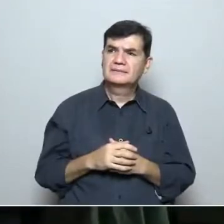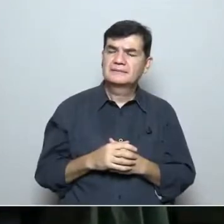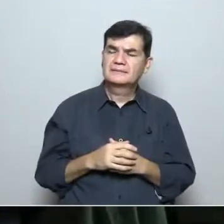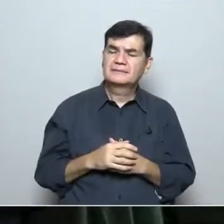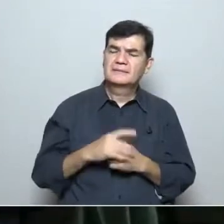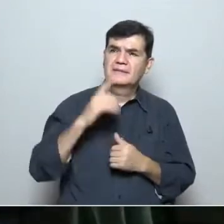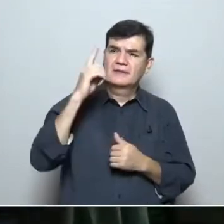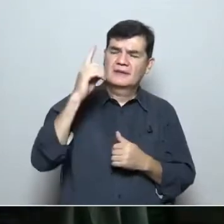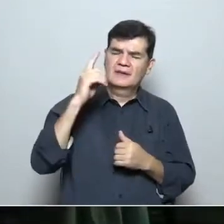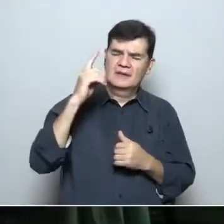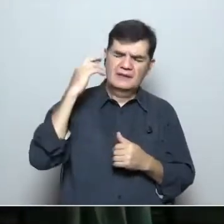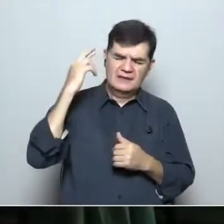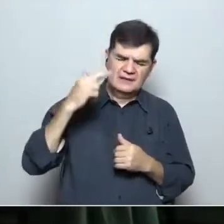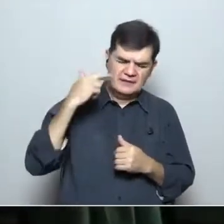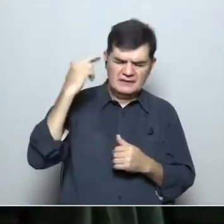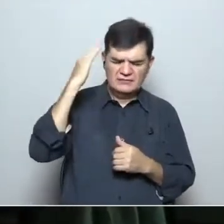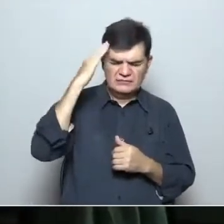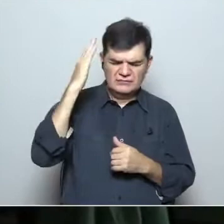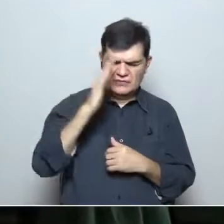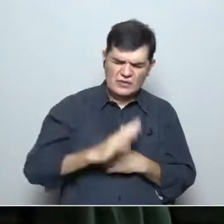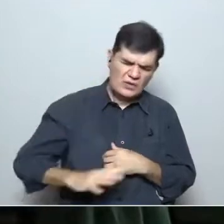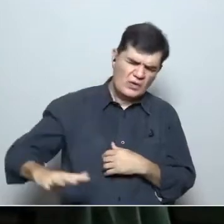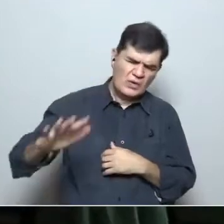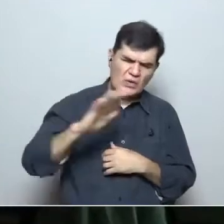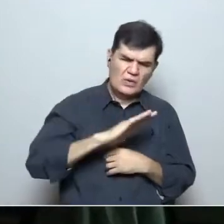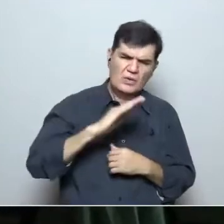Él es el grande rey sobre nuestras